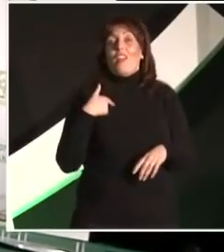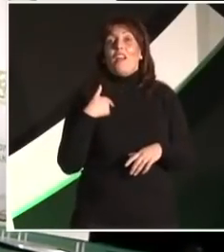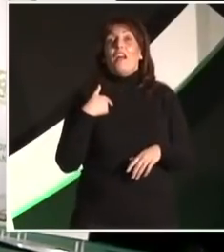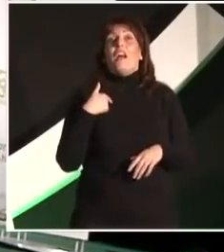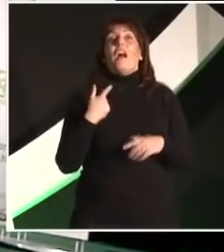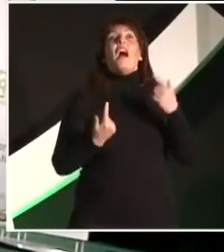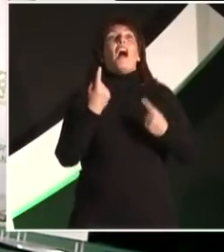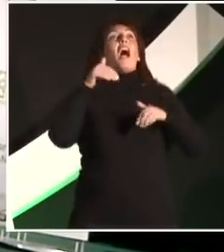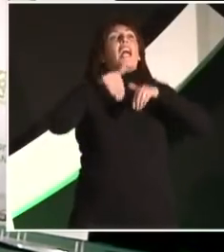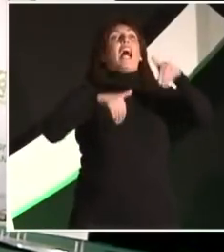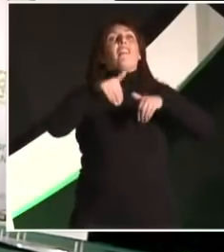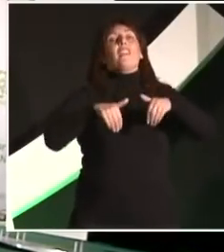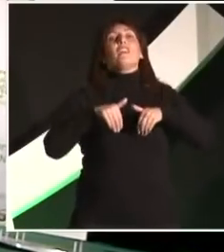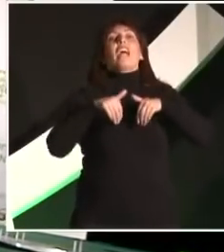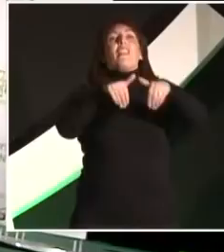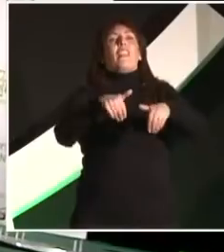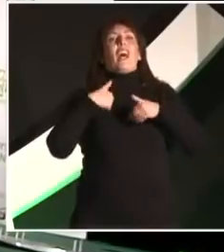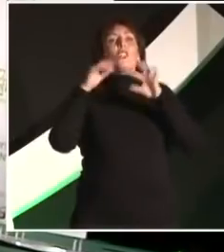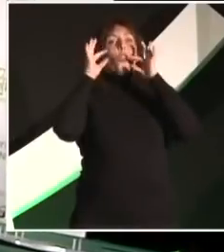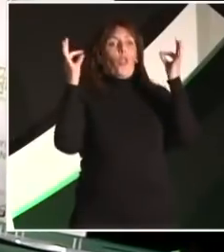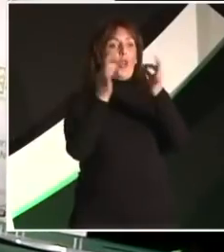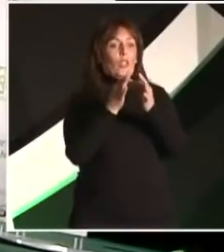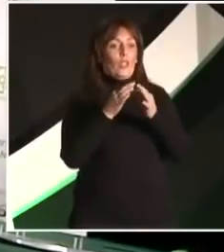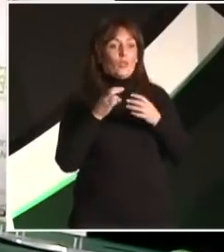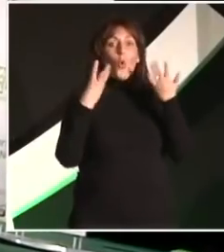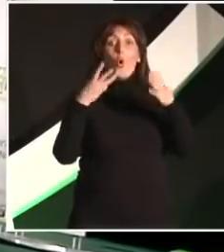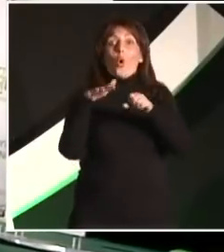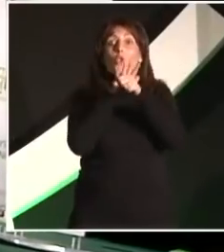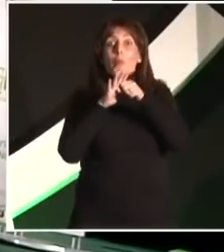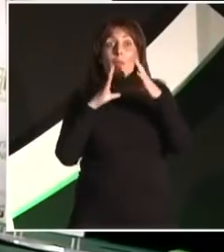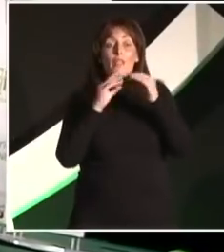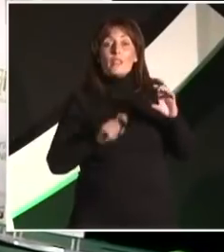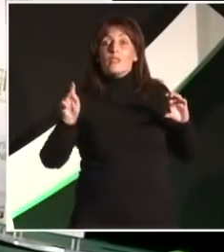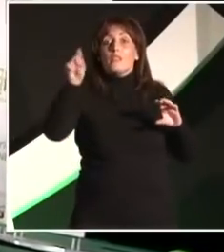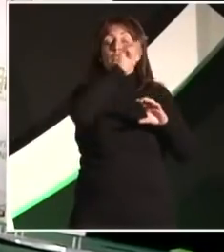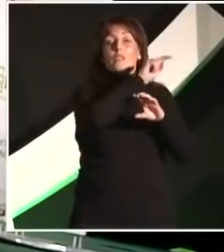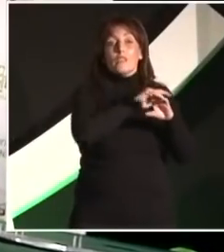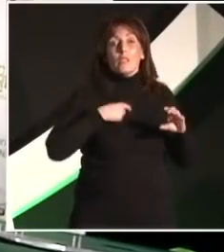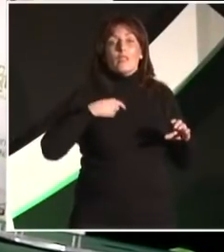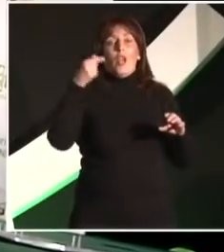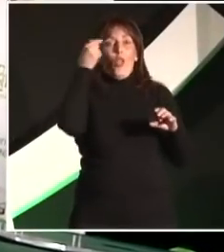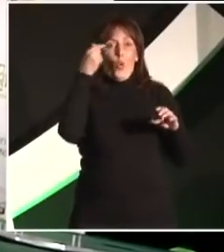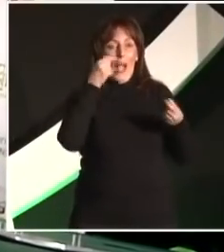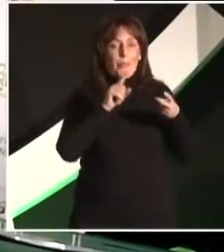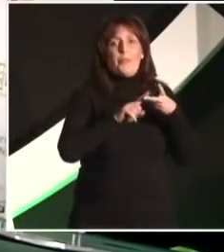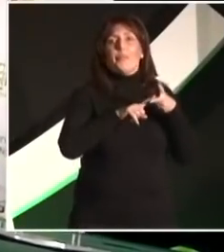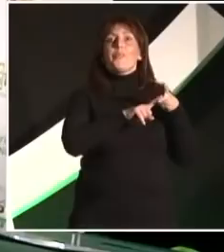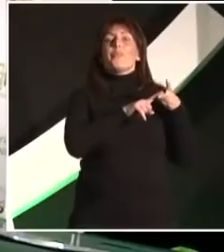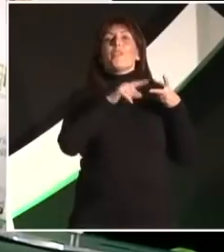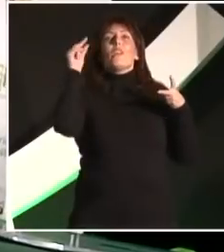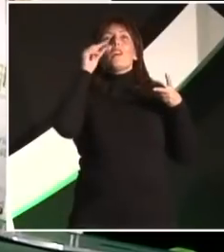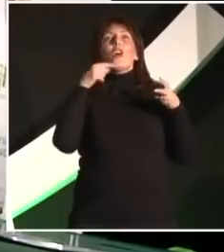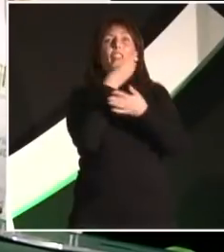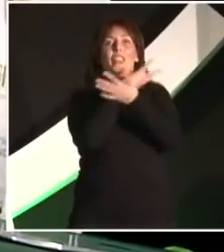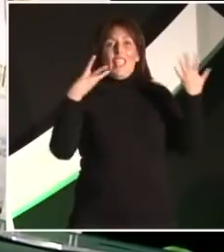Candidato por Córdoba, hacer la prueba en cada una de las 8 provincias. Juan Pablo Durán,